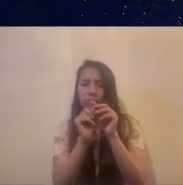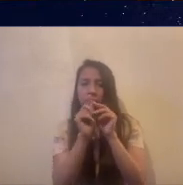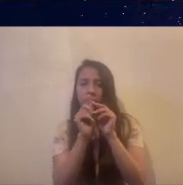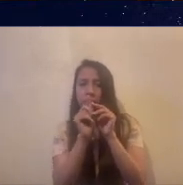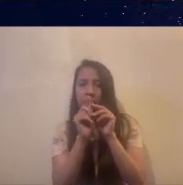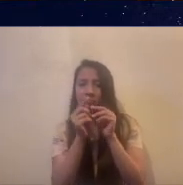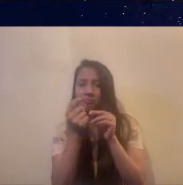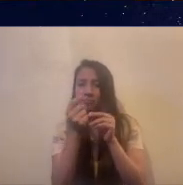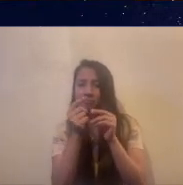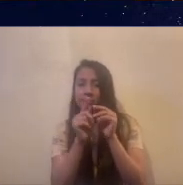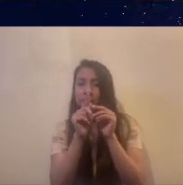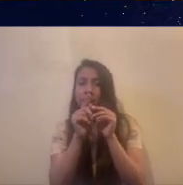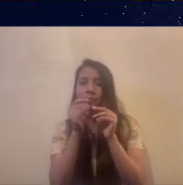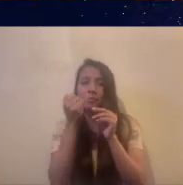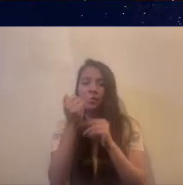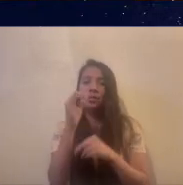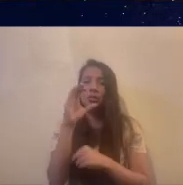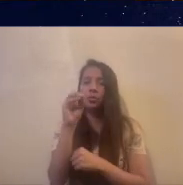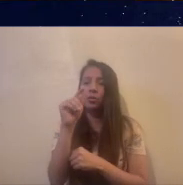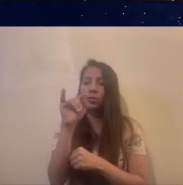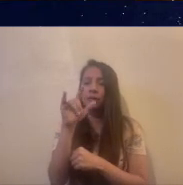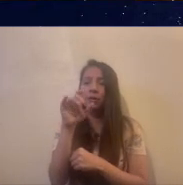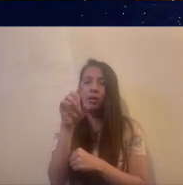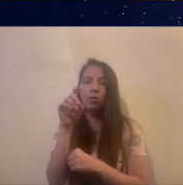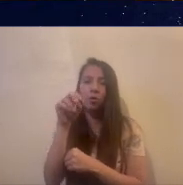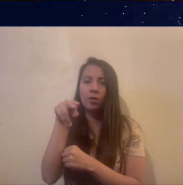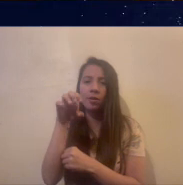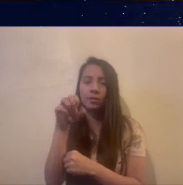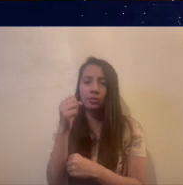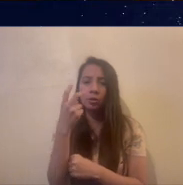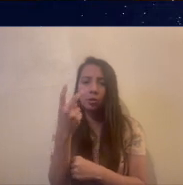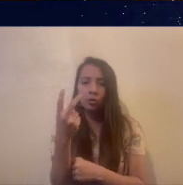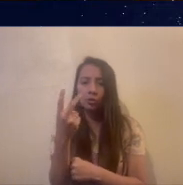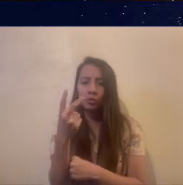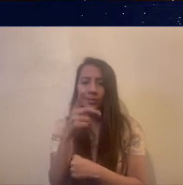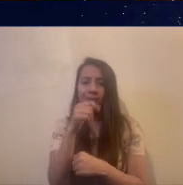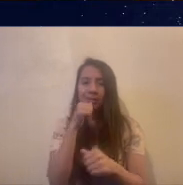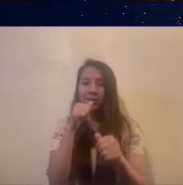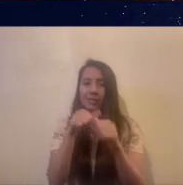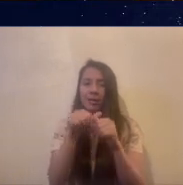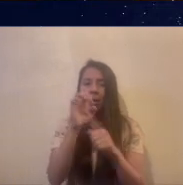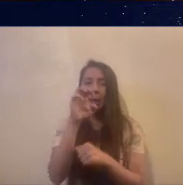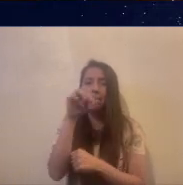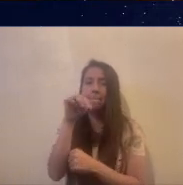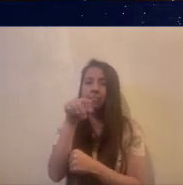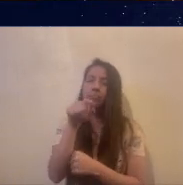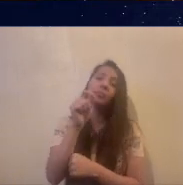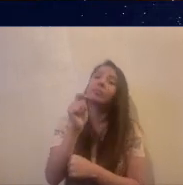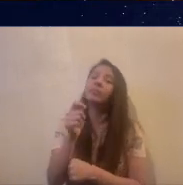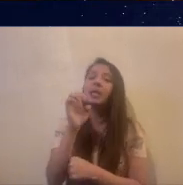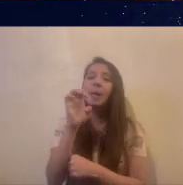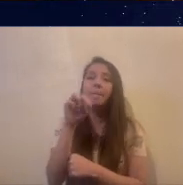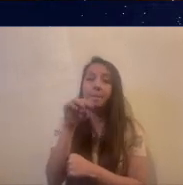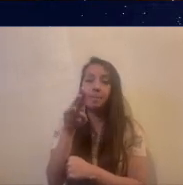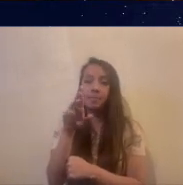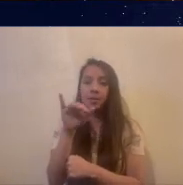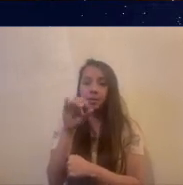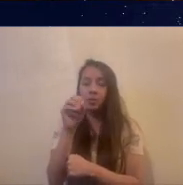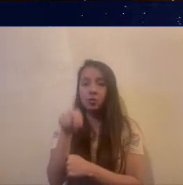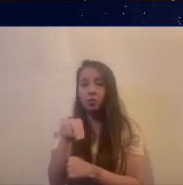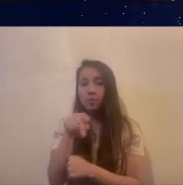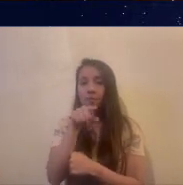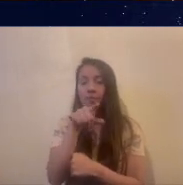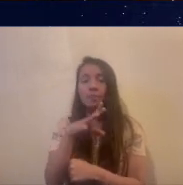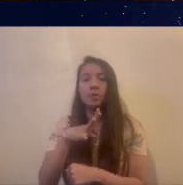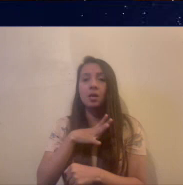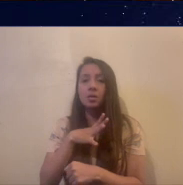pequeño tallito, y los cotiledones, que son 2. Ahí está señalado con las letras EM, que dice embrión. Además, tiene